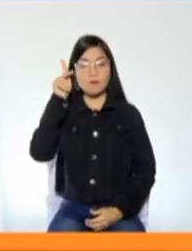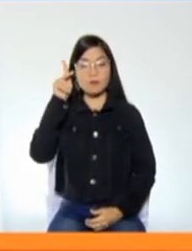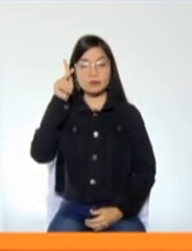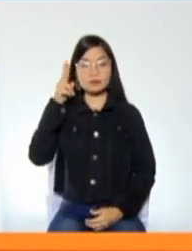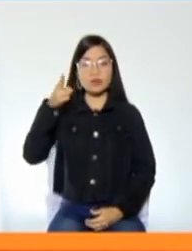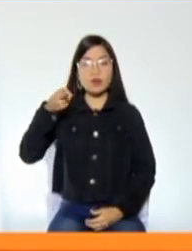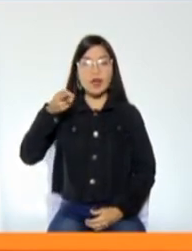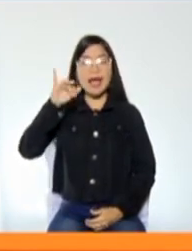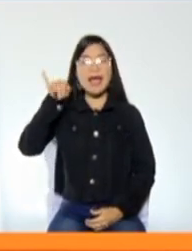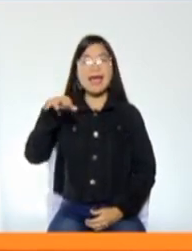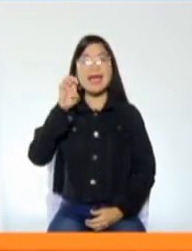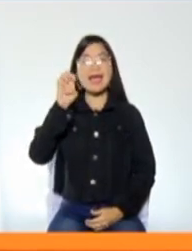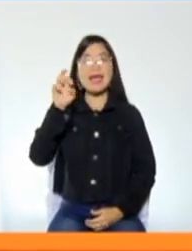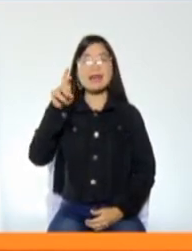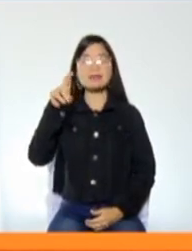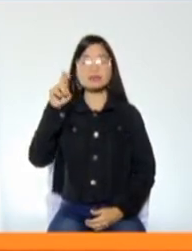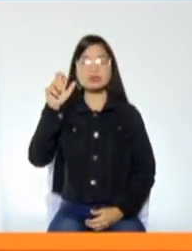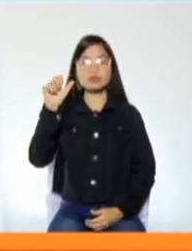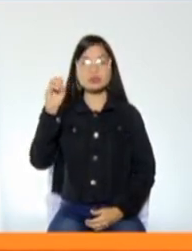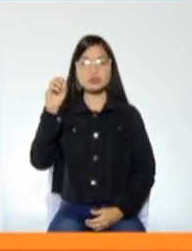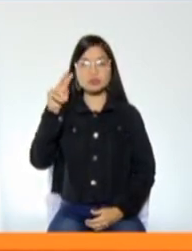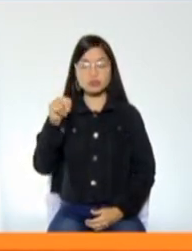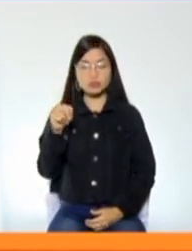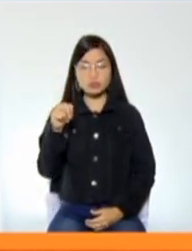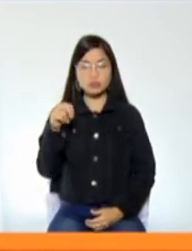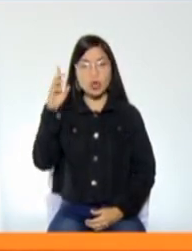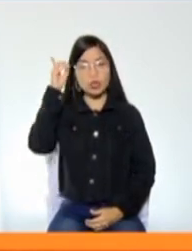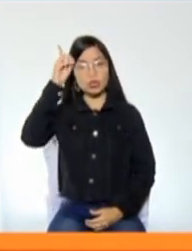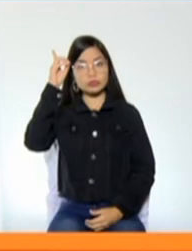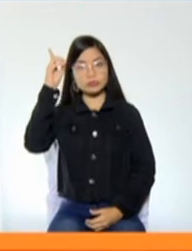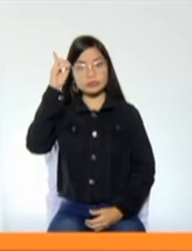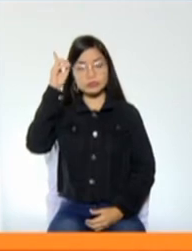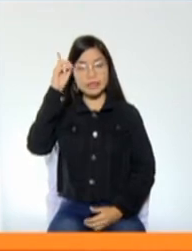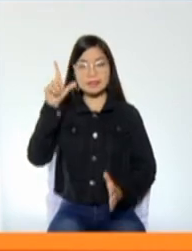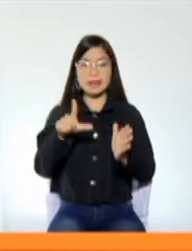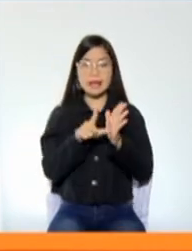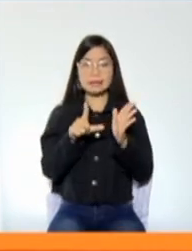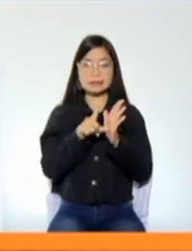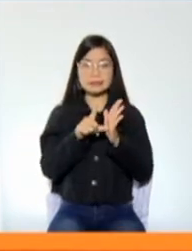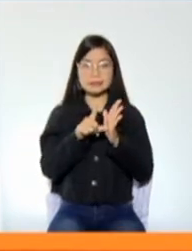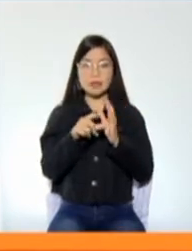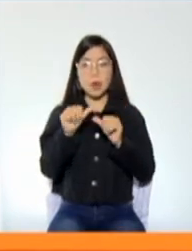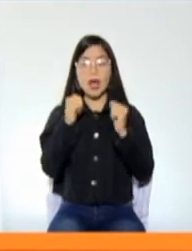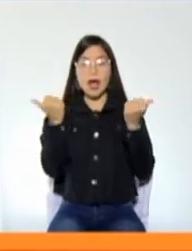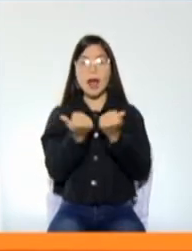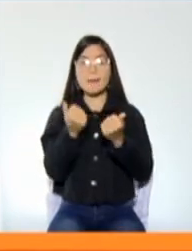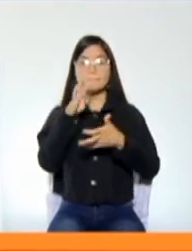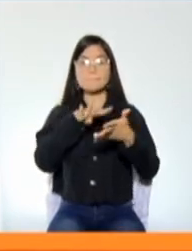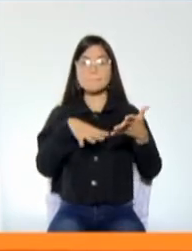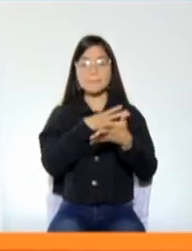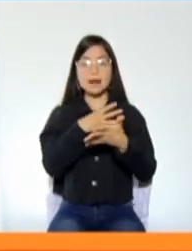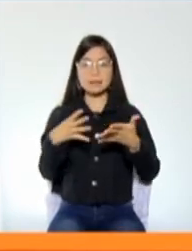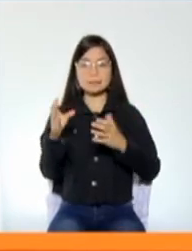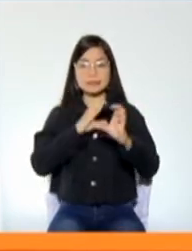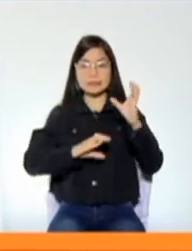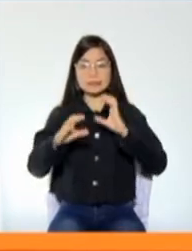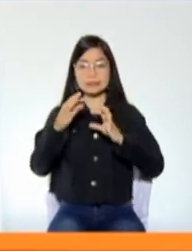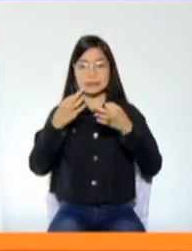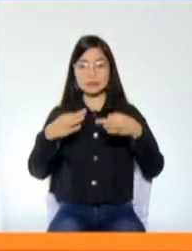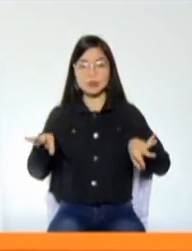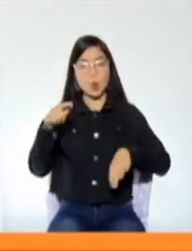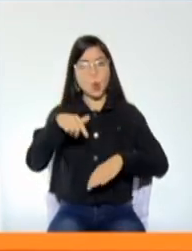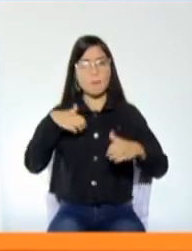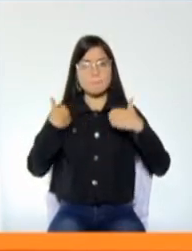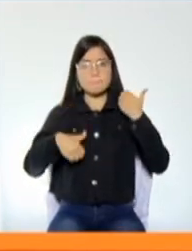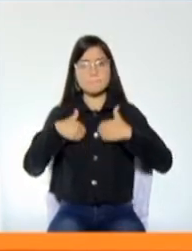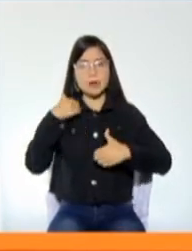Rubín, docente de educación media en las áreas de matemáticas y ciencias naturales. Hoy es miércoles de matemática. ¿Qué